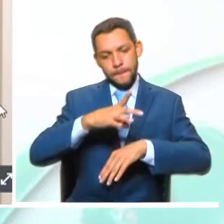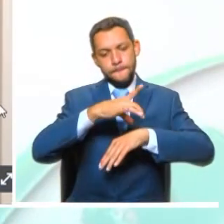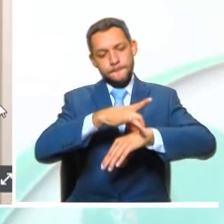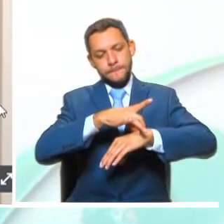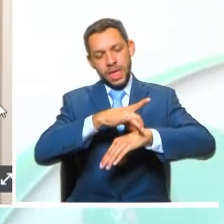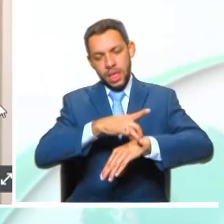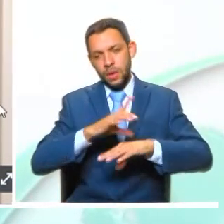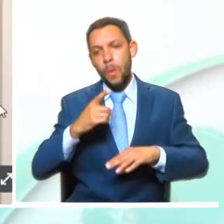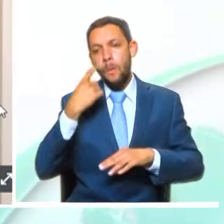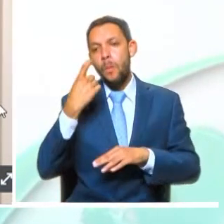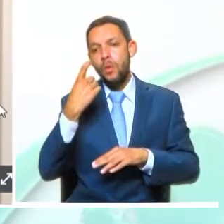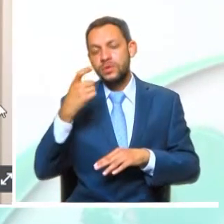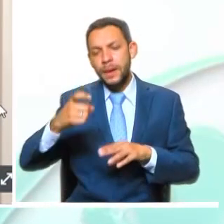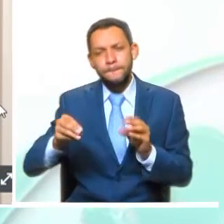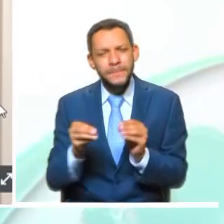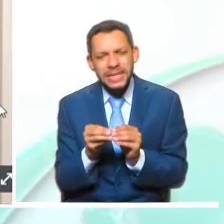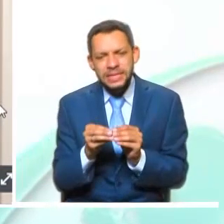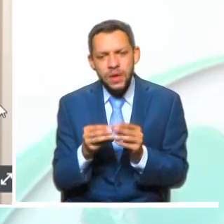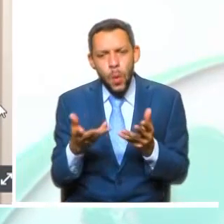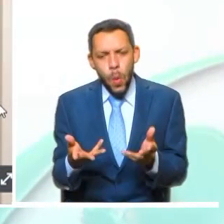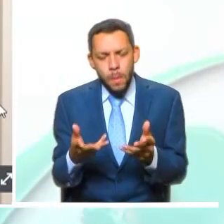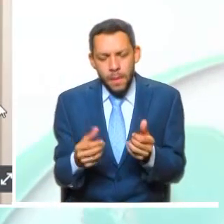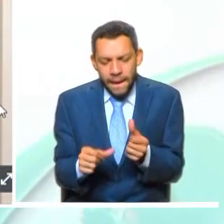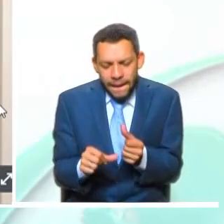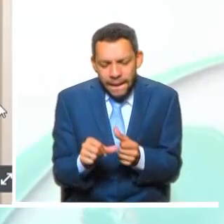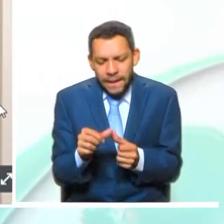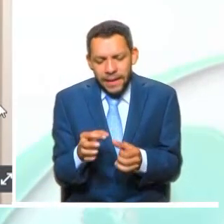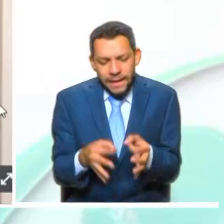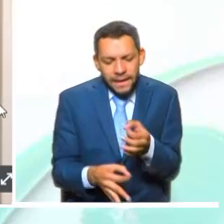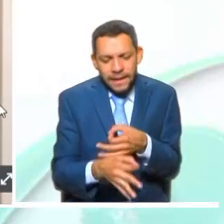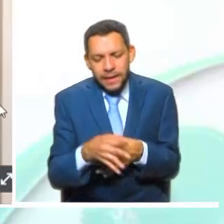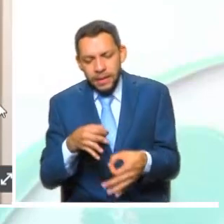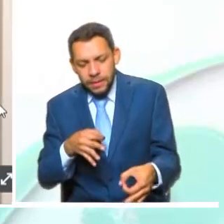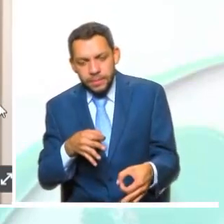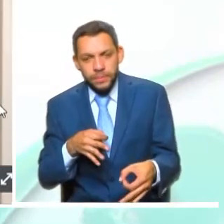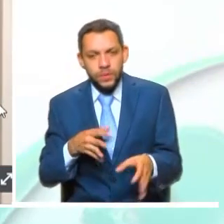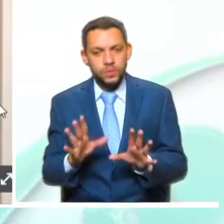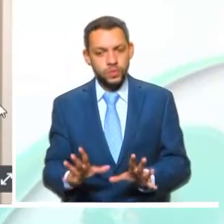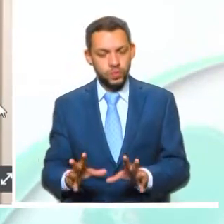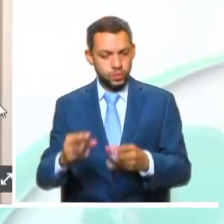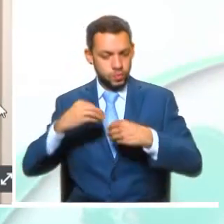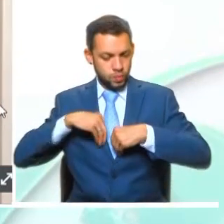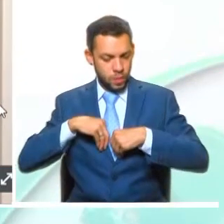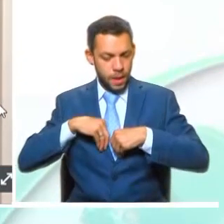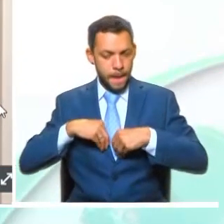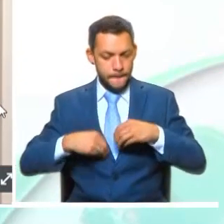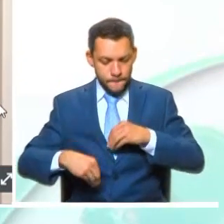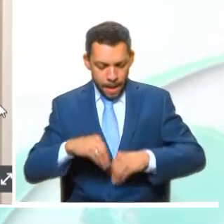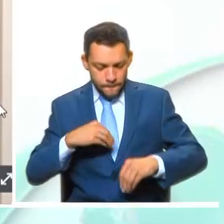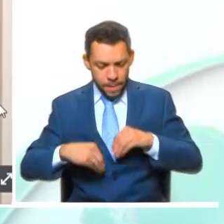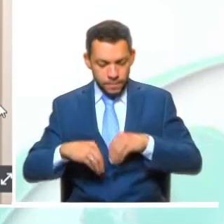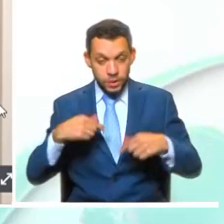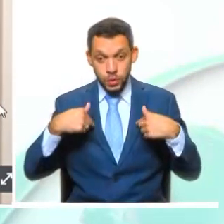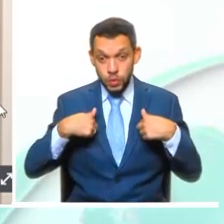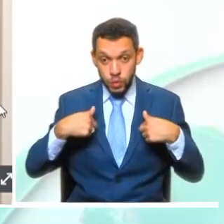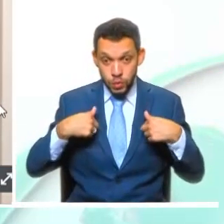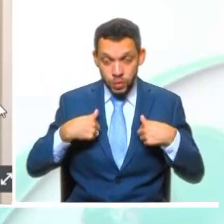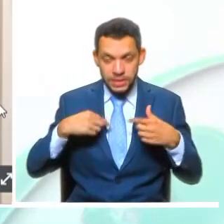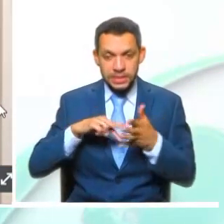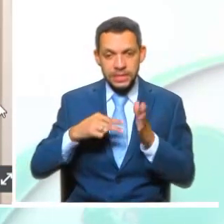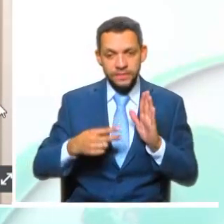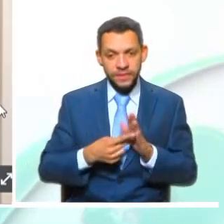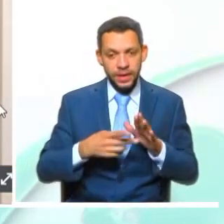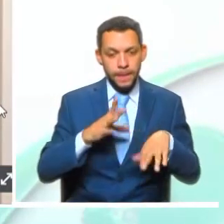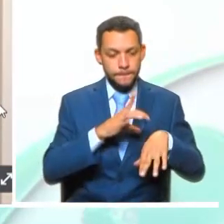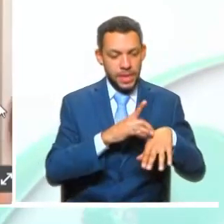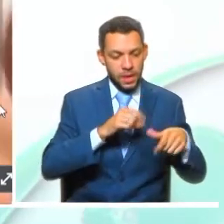que le hagan esa citó lo es a ese reemplazo hormonal y yo simplemente mire quiero que entiendan yo no estoy reemplazando una consulta médica